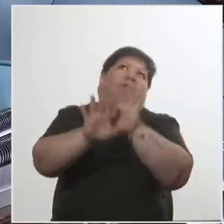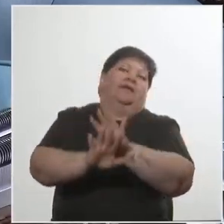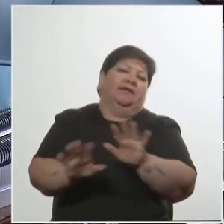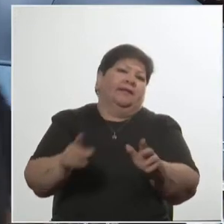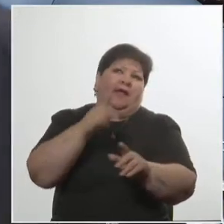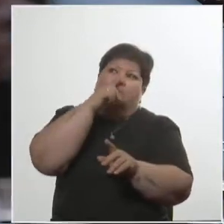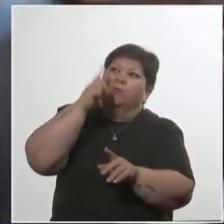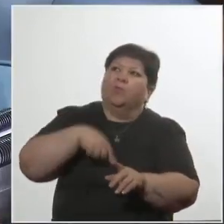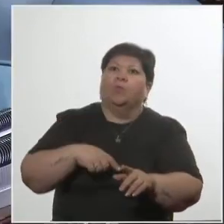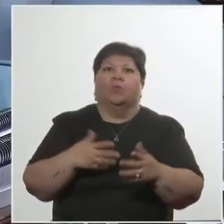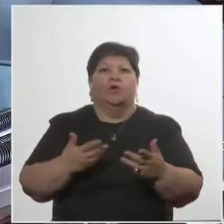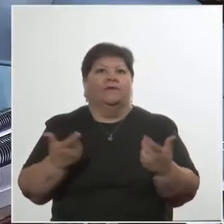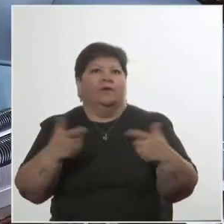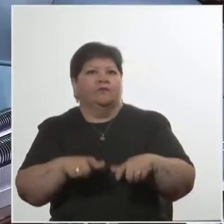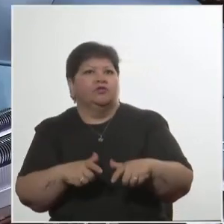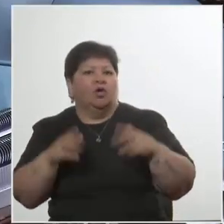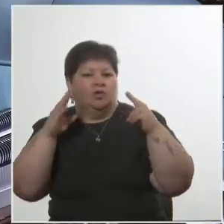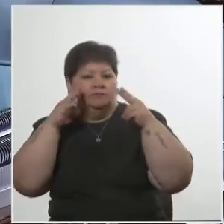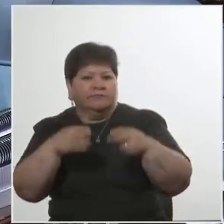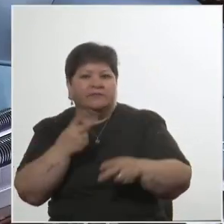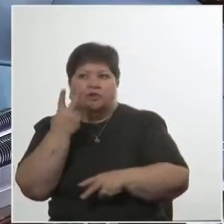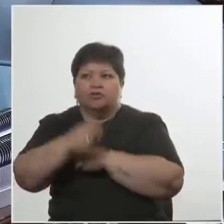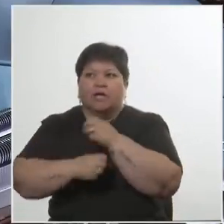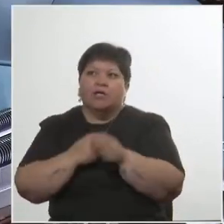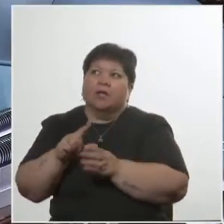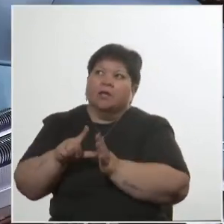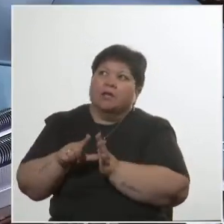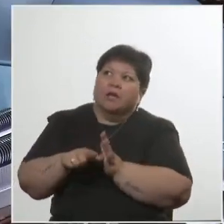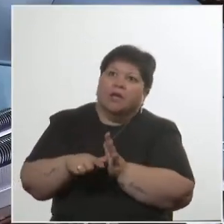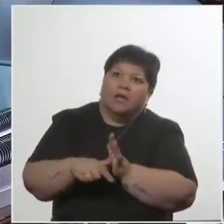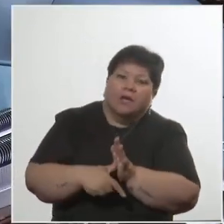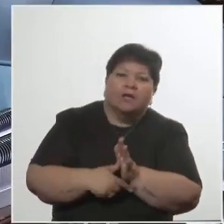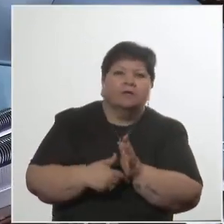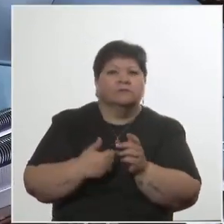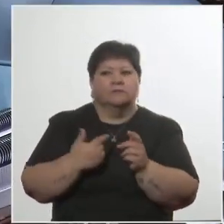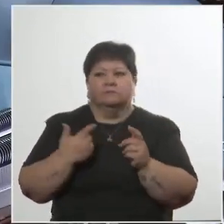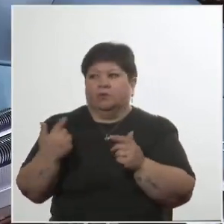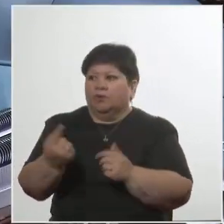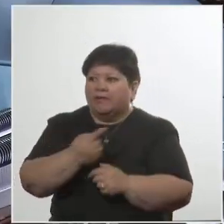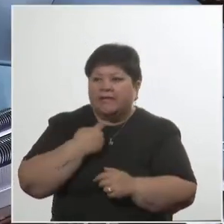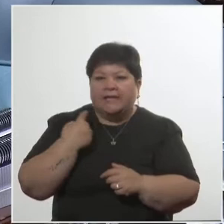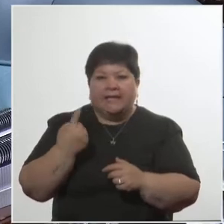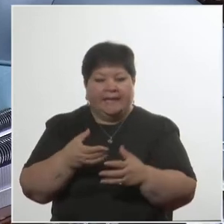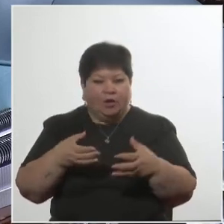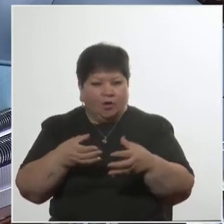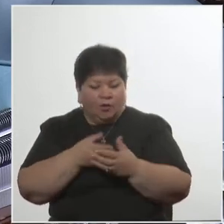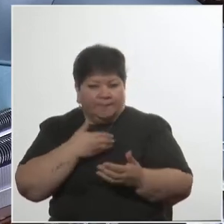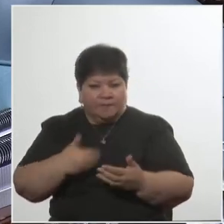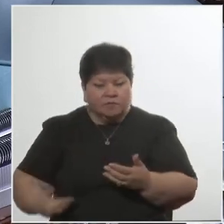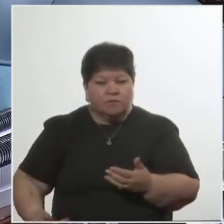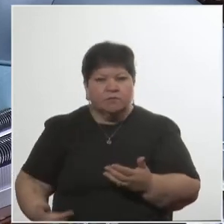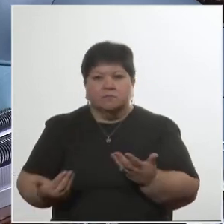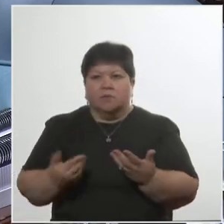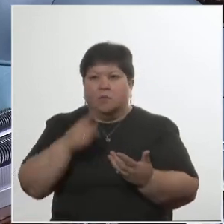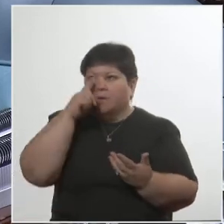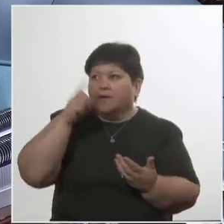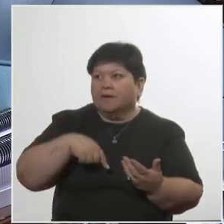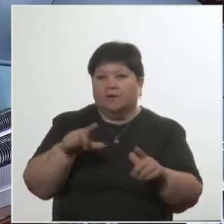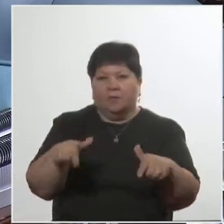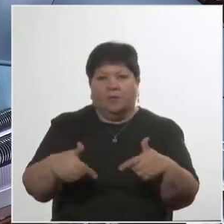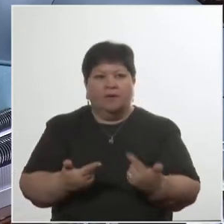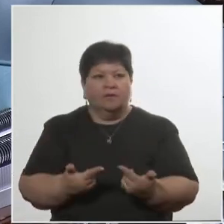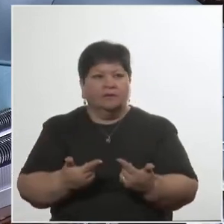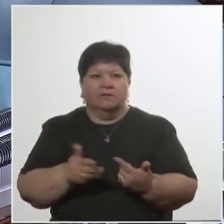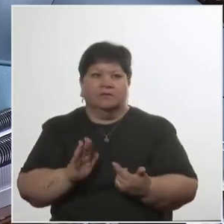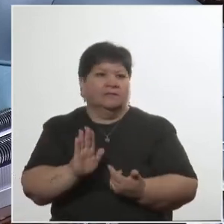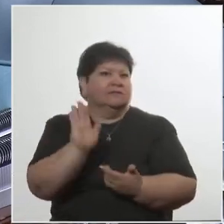de que la comisión no lo trató en dos años nadie de la coalición pidió en estos dos años que se tratara como urgente Y